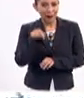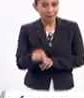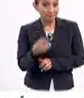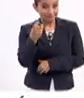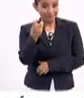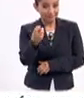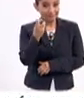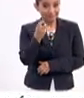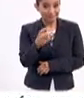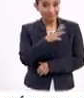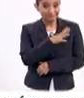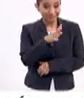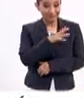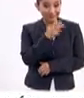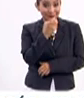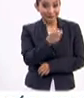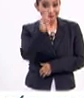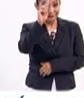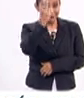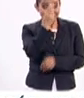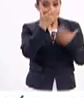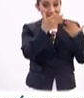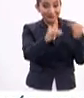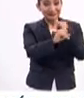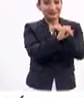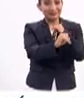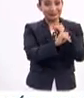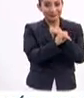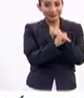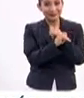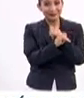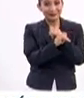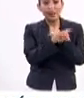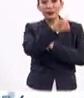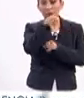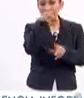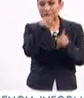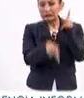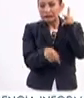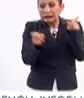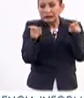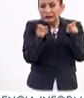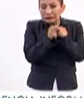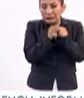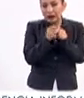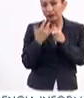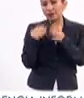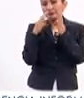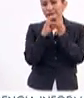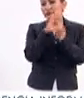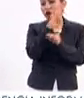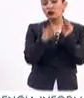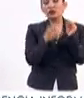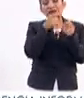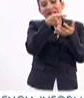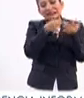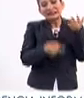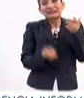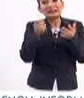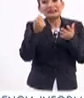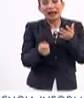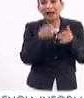por eso existe esta universidad abierta y a distancia. Y después de este breve corte, pues ahora sí nos cuenta todos los detalles